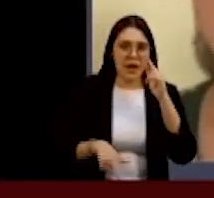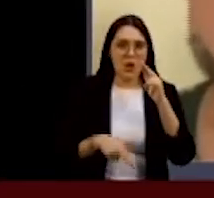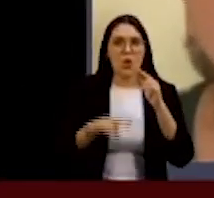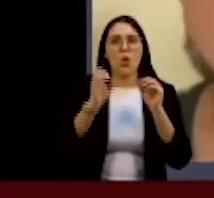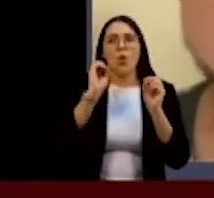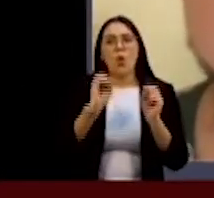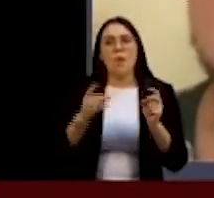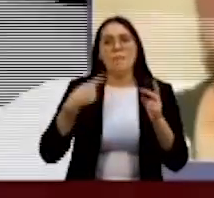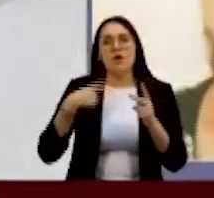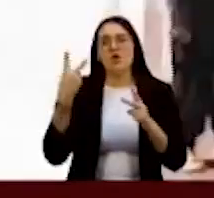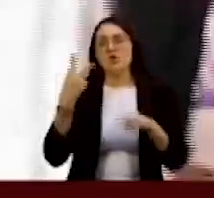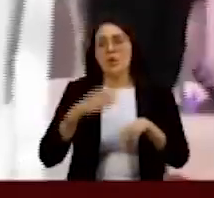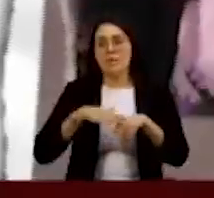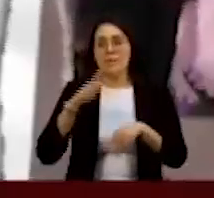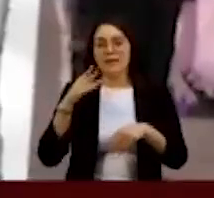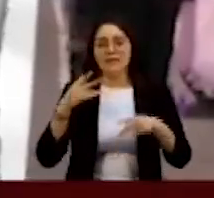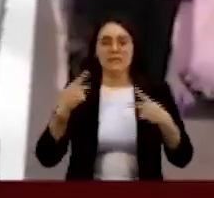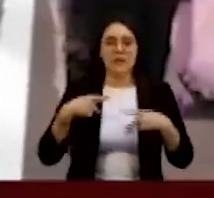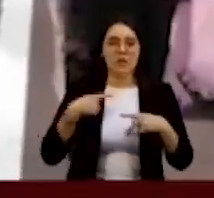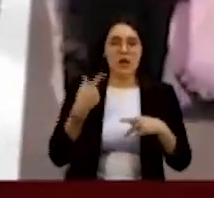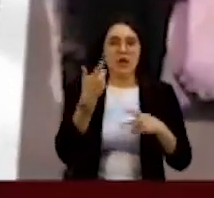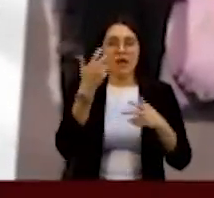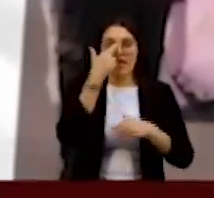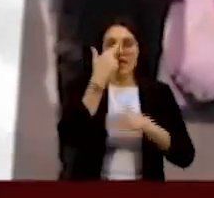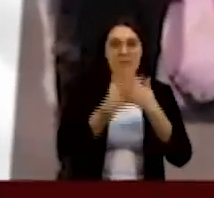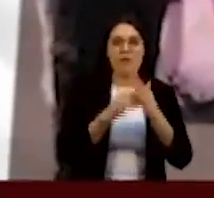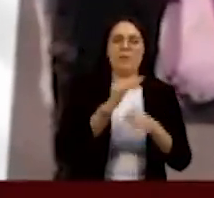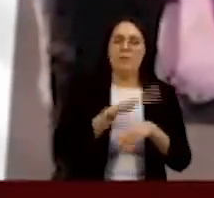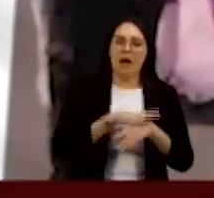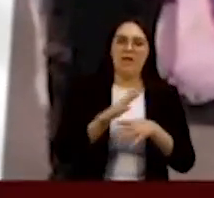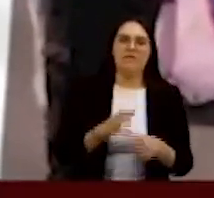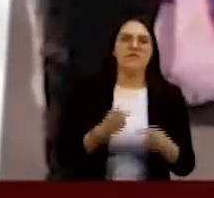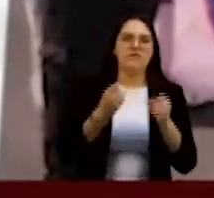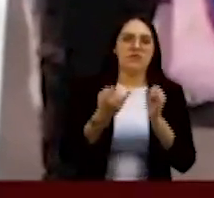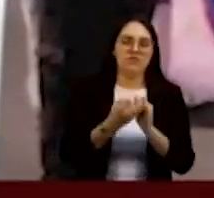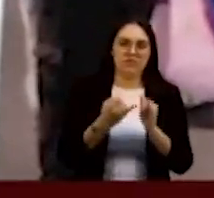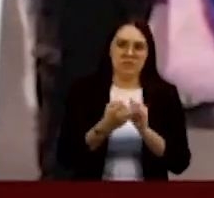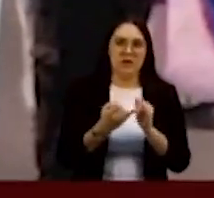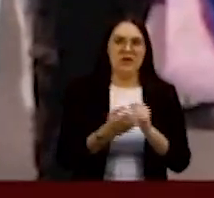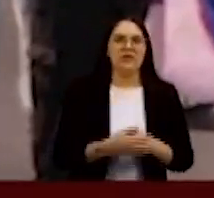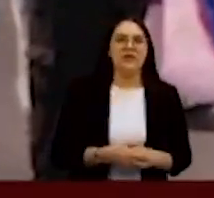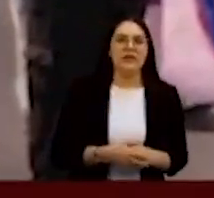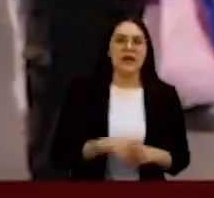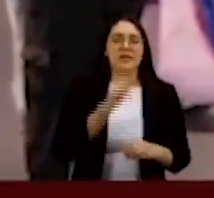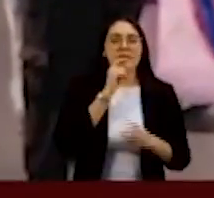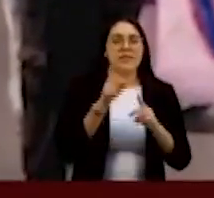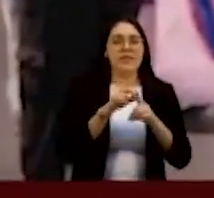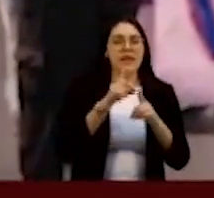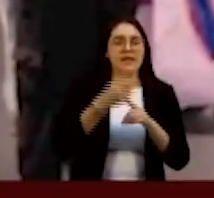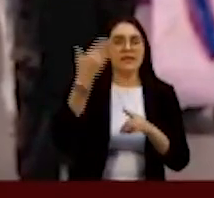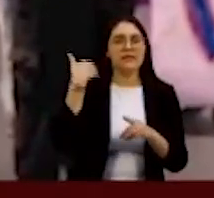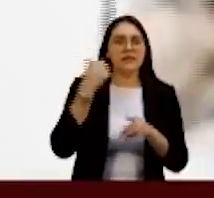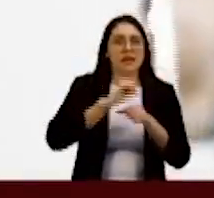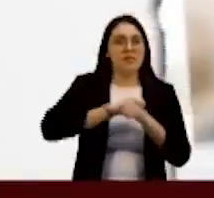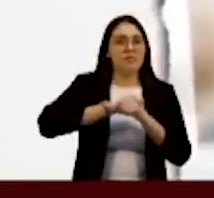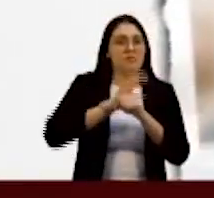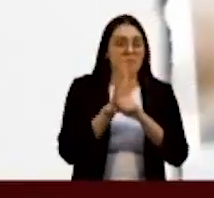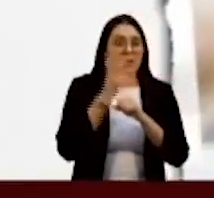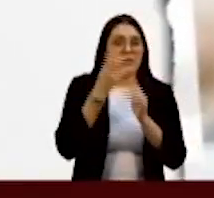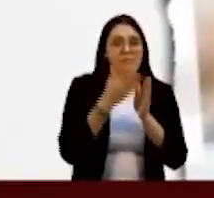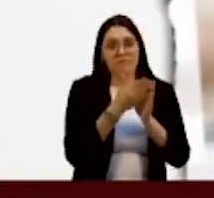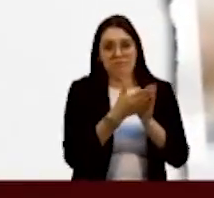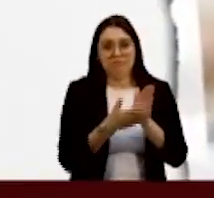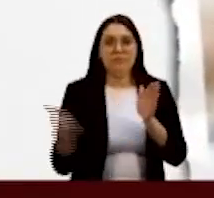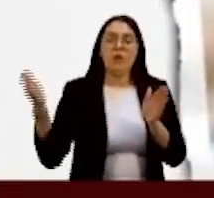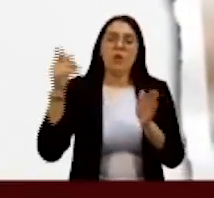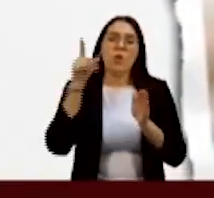dos o más personas. Al respecto, la senadora Olga Sánchez Cordero dijo que desde la pandemia por COVID-19, la violencia